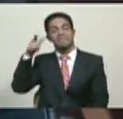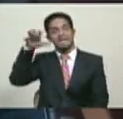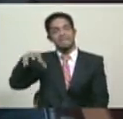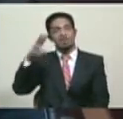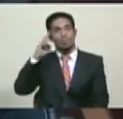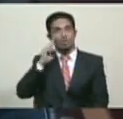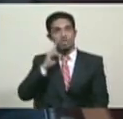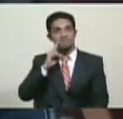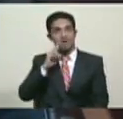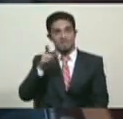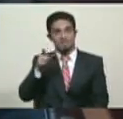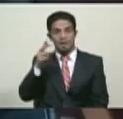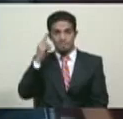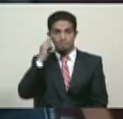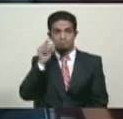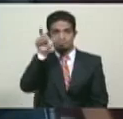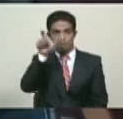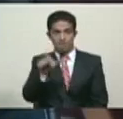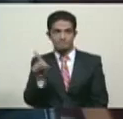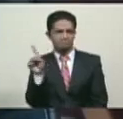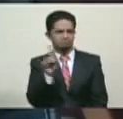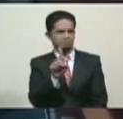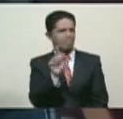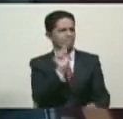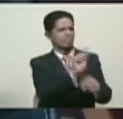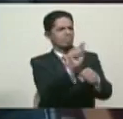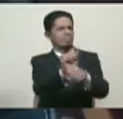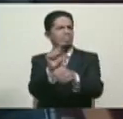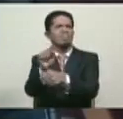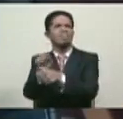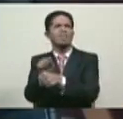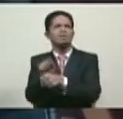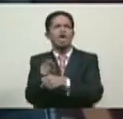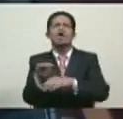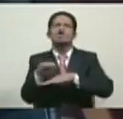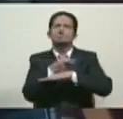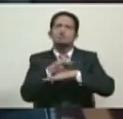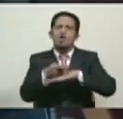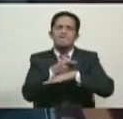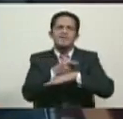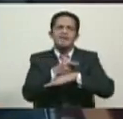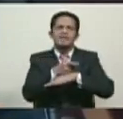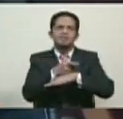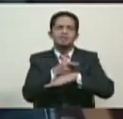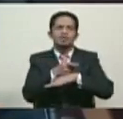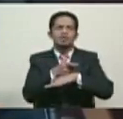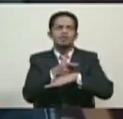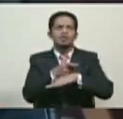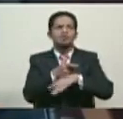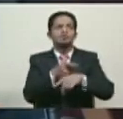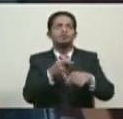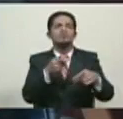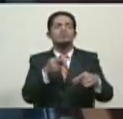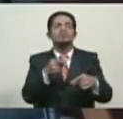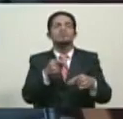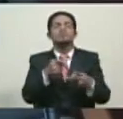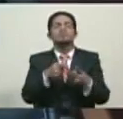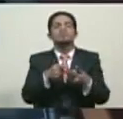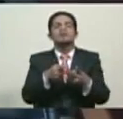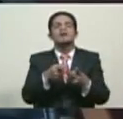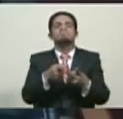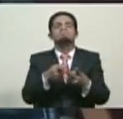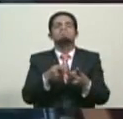atrevió a decirles a las monarquías imperiales: un gobierno republicano ha sido, es y debe ser